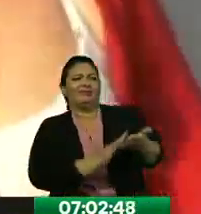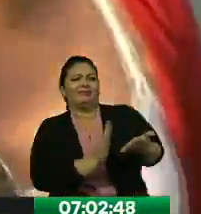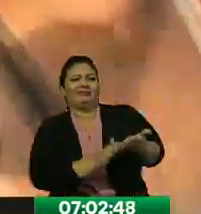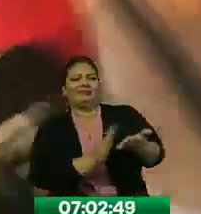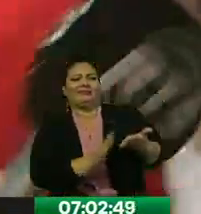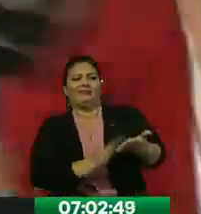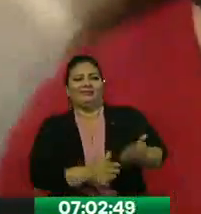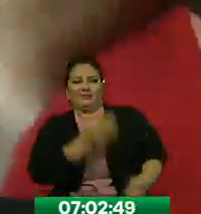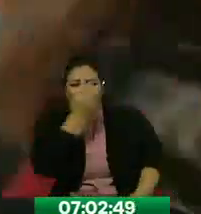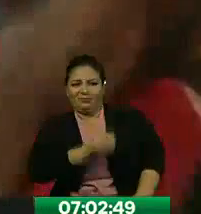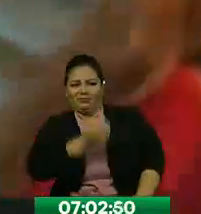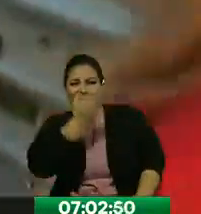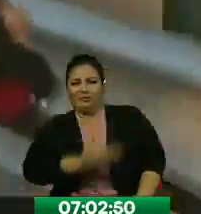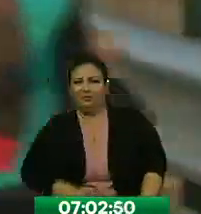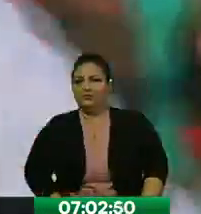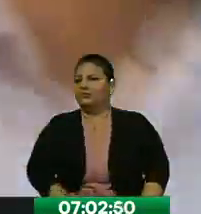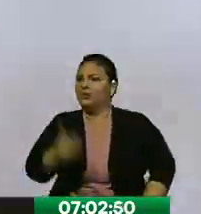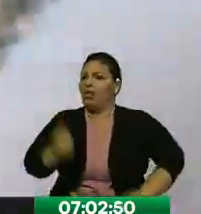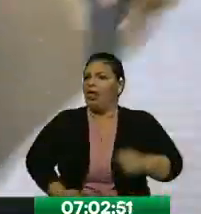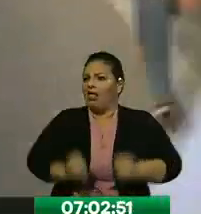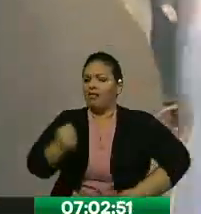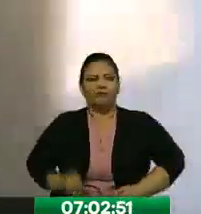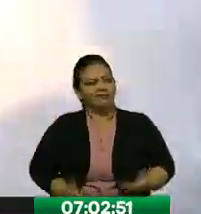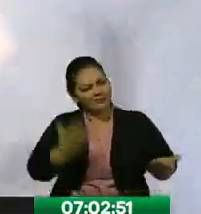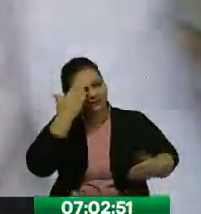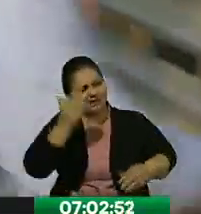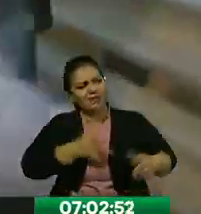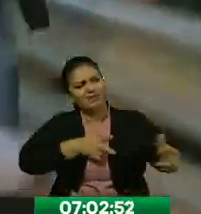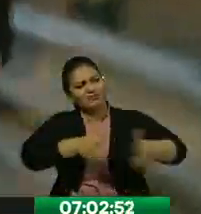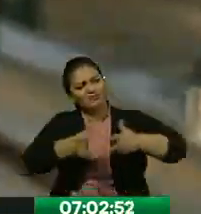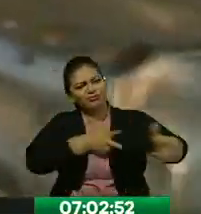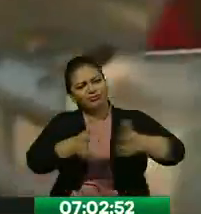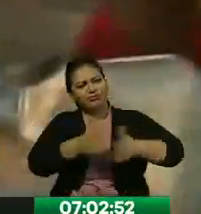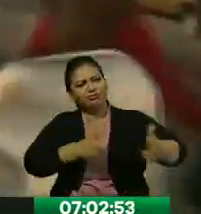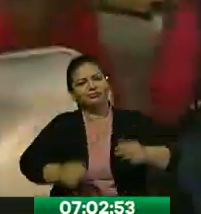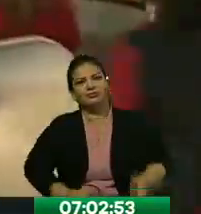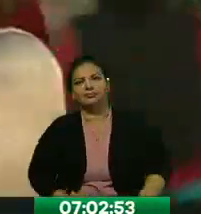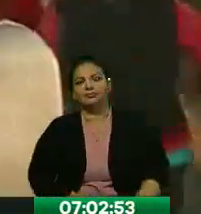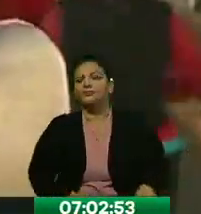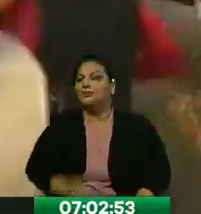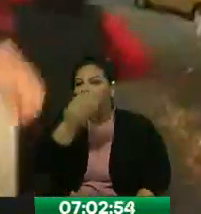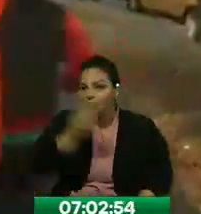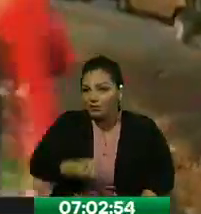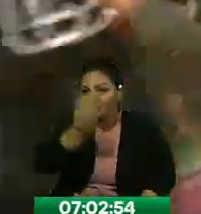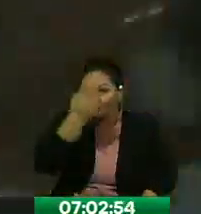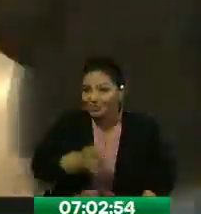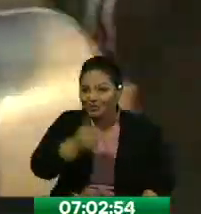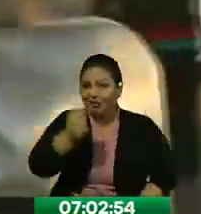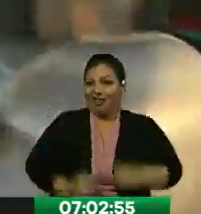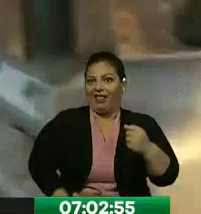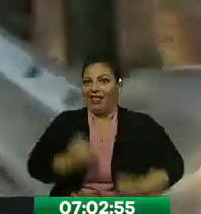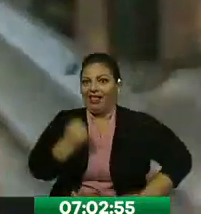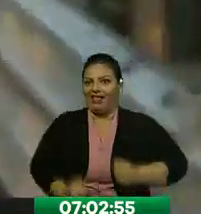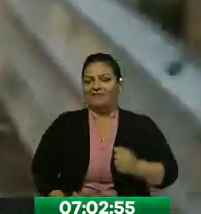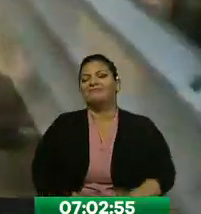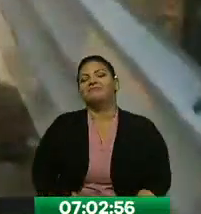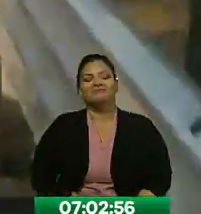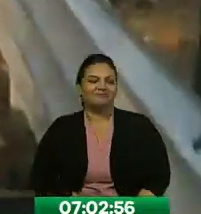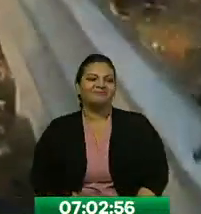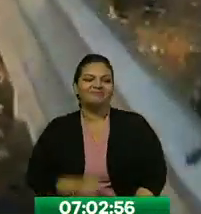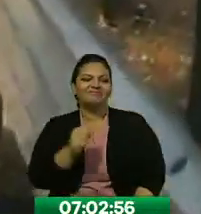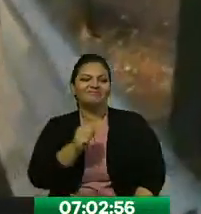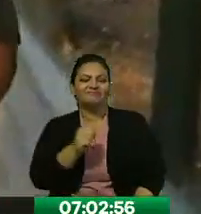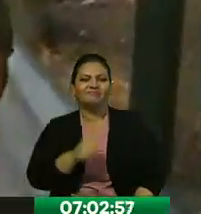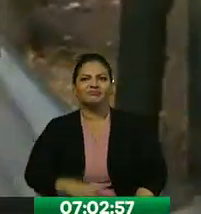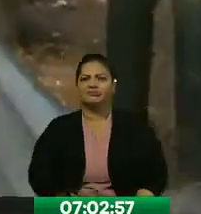correr. Toca correr. ¿Por qué? Por el tráfico. Buenos días, ¿haciendo ejercicio? Sí, corriendo, corriendo. Buena actitud. Buenos días, amigo. ¿Qué